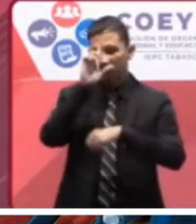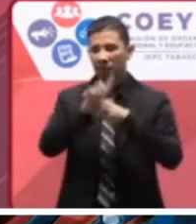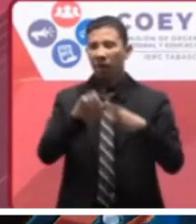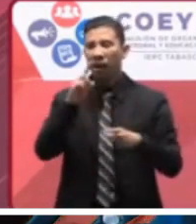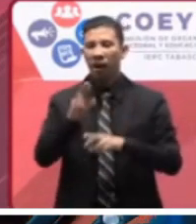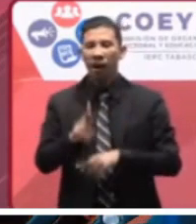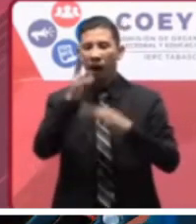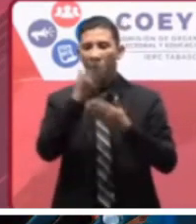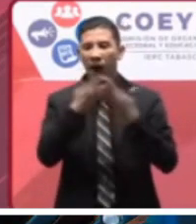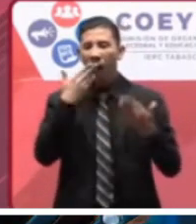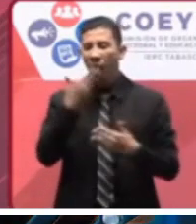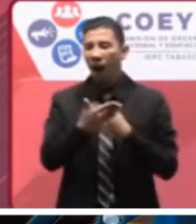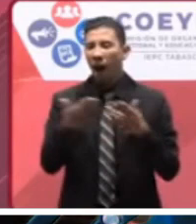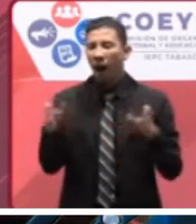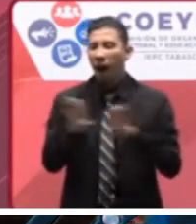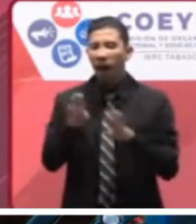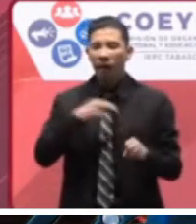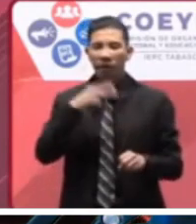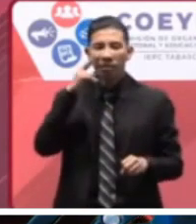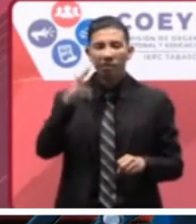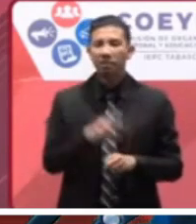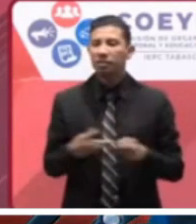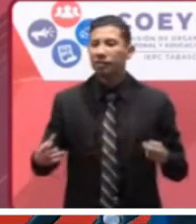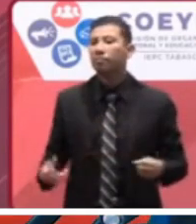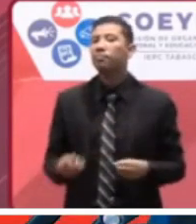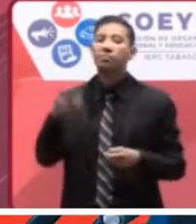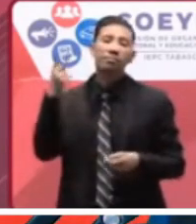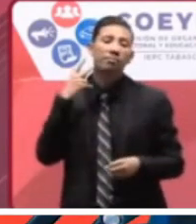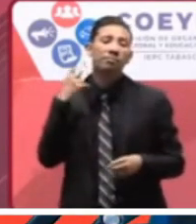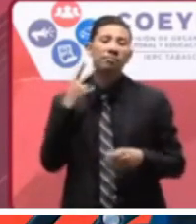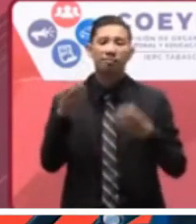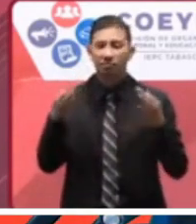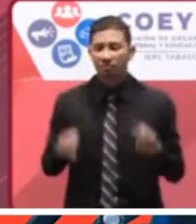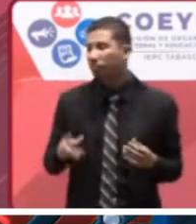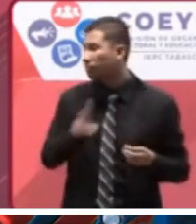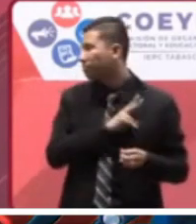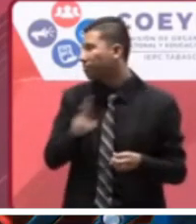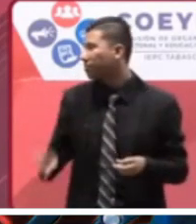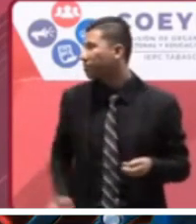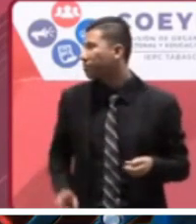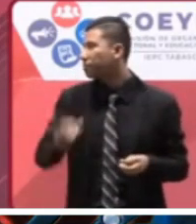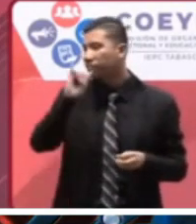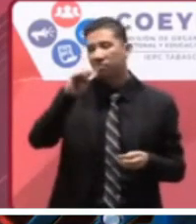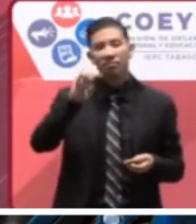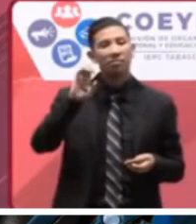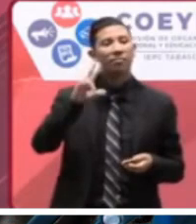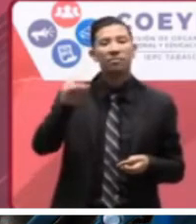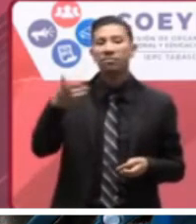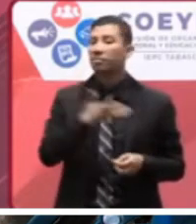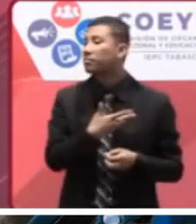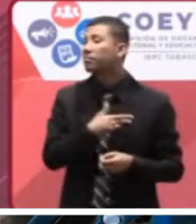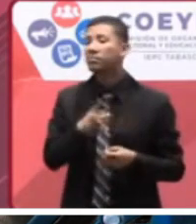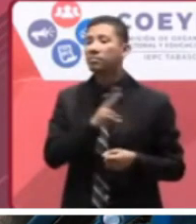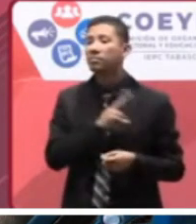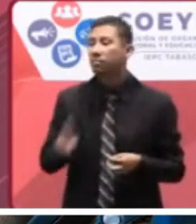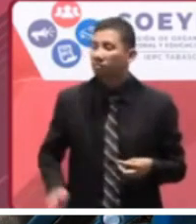decisión. Dicho eso, no hay polémica entre el INE y la presidencia. El INE no tiene una polémica con la presidencia. Acabo de